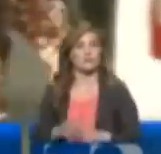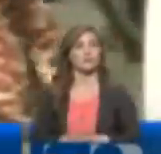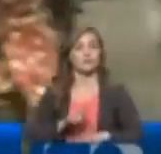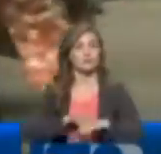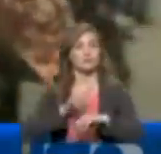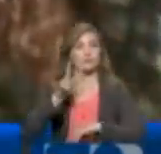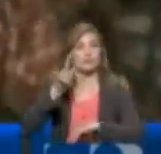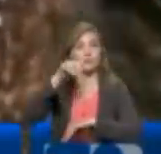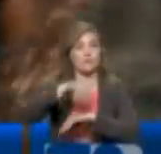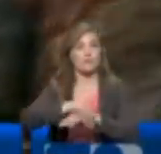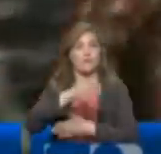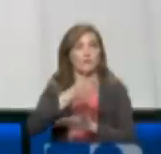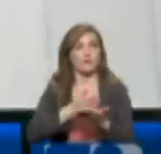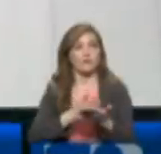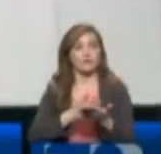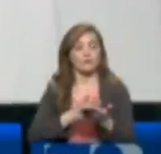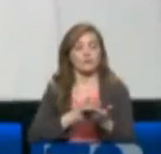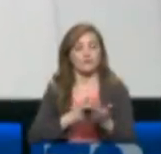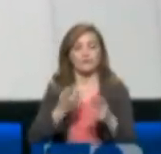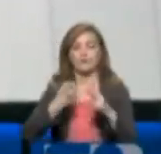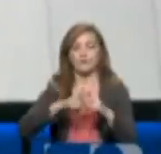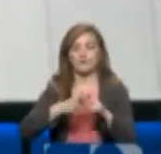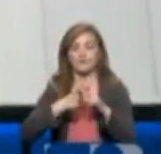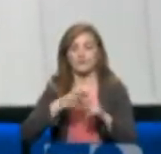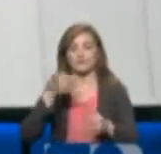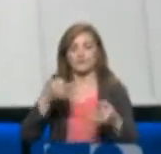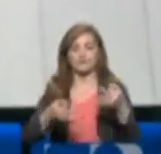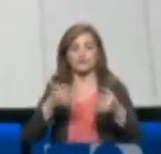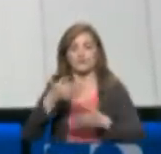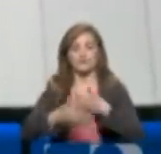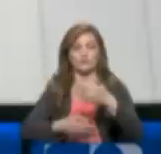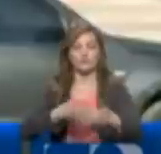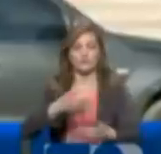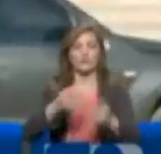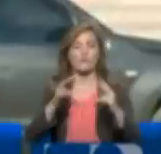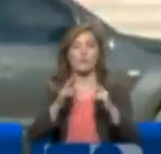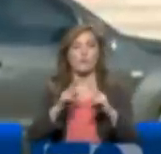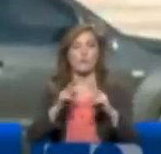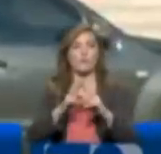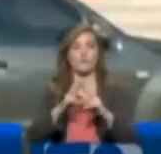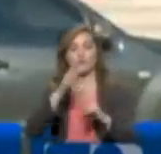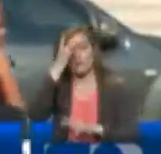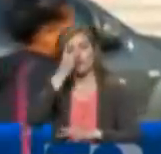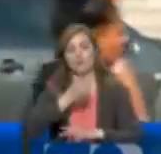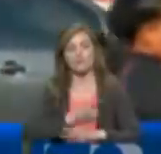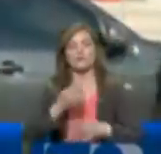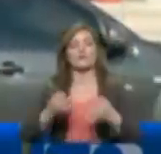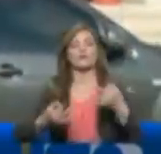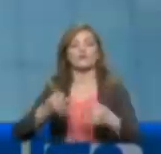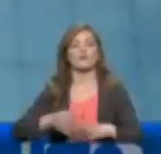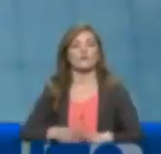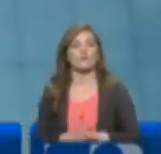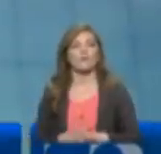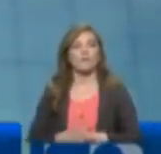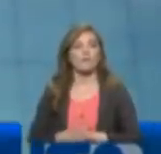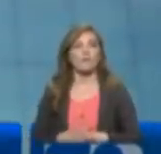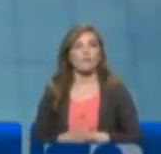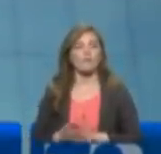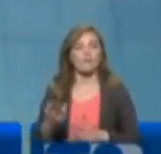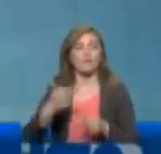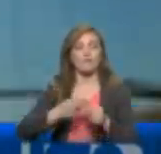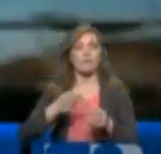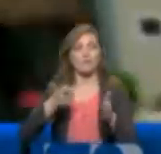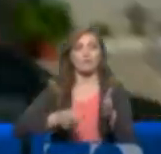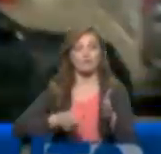14 horas y 30 minutos se reinstalará a la audiencia de juzgamiento en la que se conocerá el veredicto del tribunal conformado por los jueces